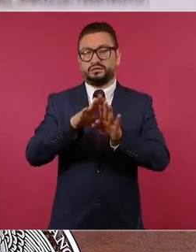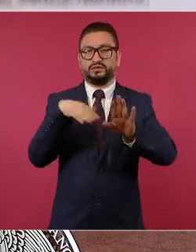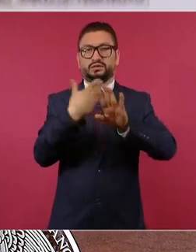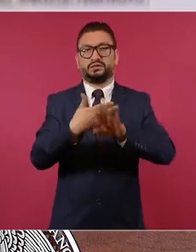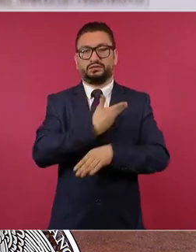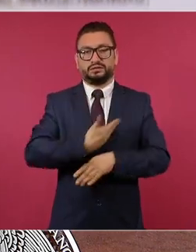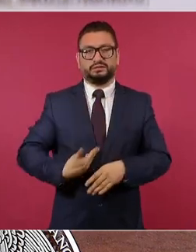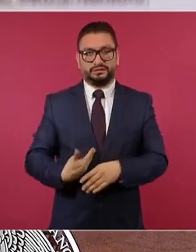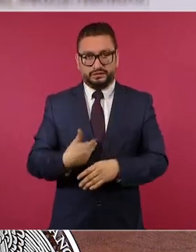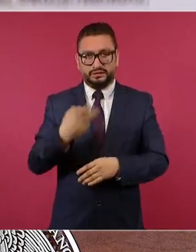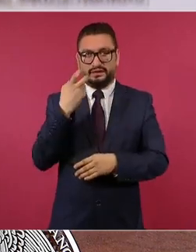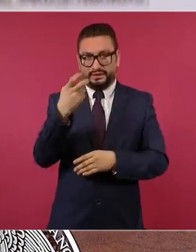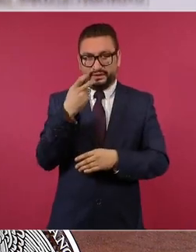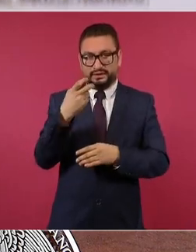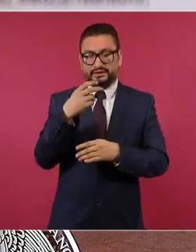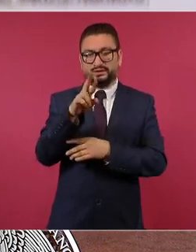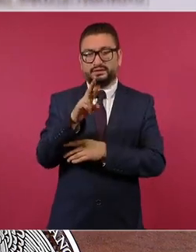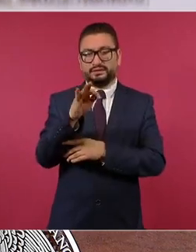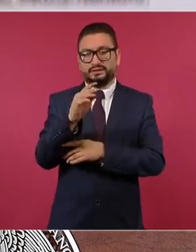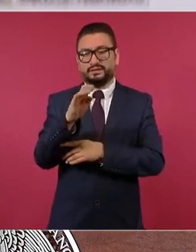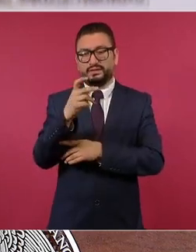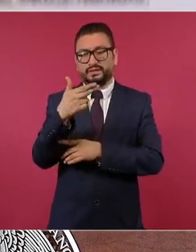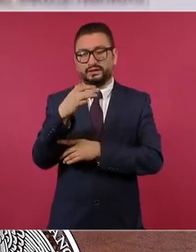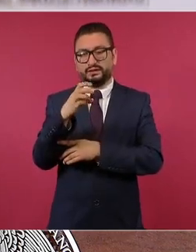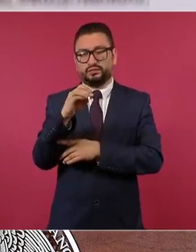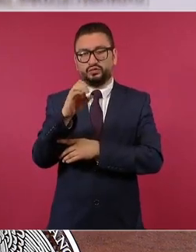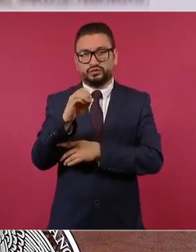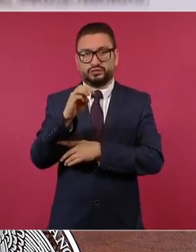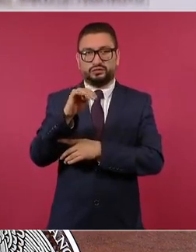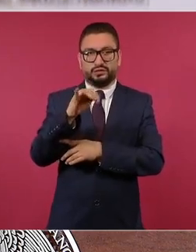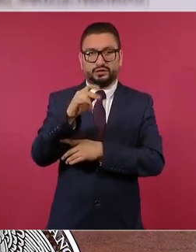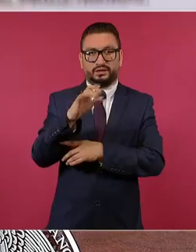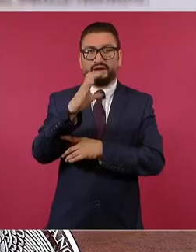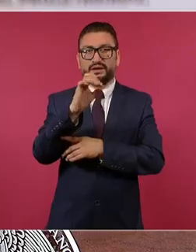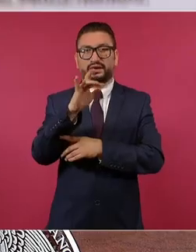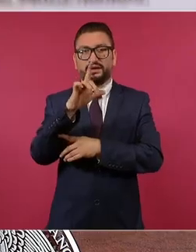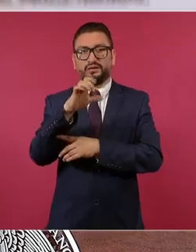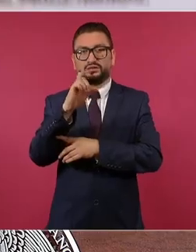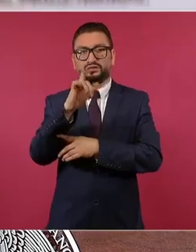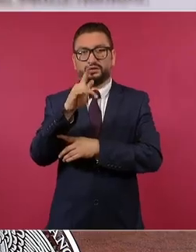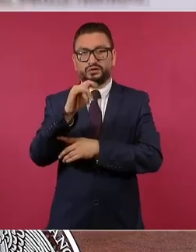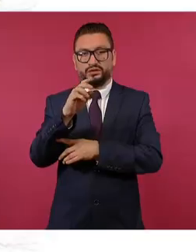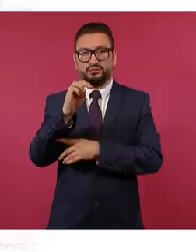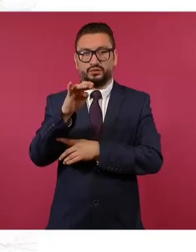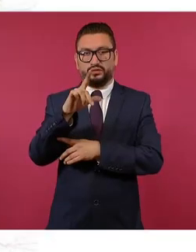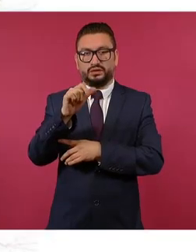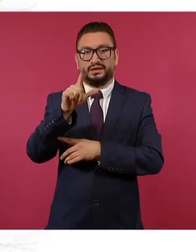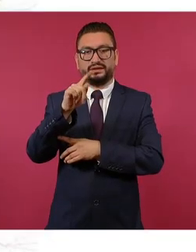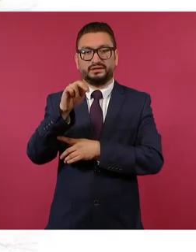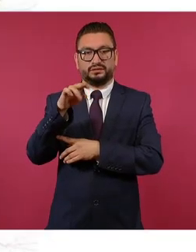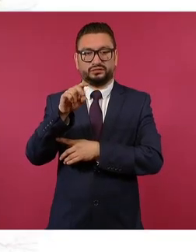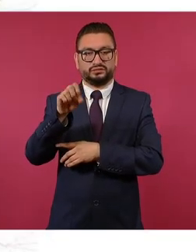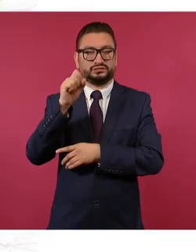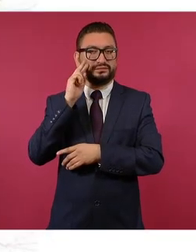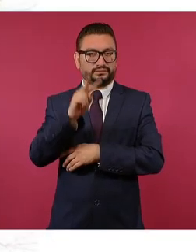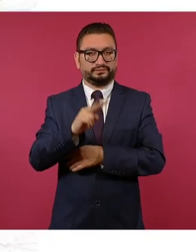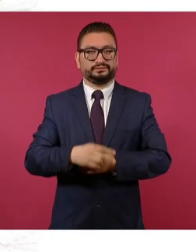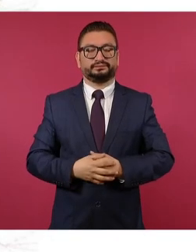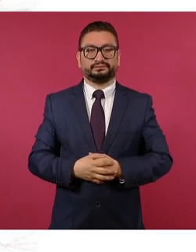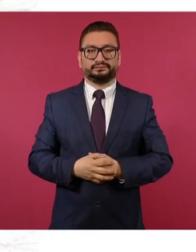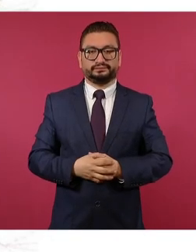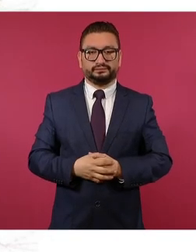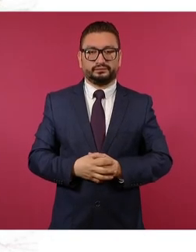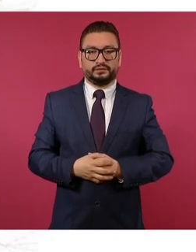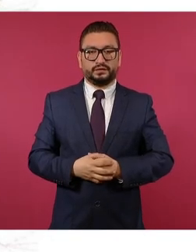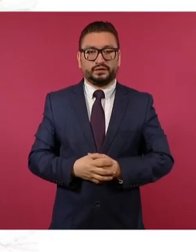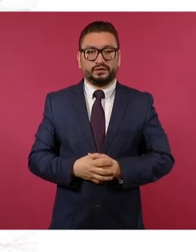ataca esta cuenta, Río Hermoso, Melissa Belli, Carlos Loret de Mola y Latinos. Y están